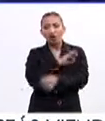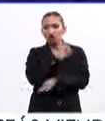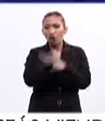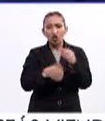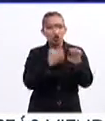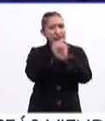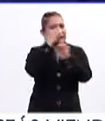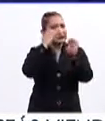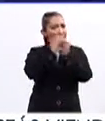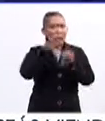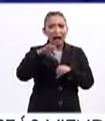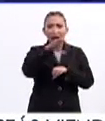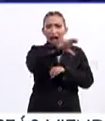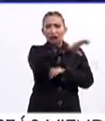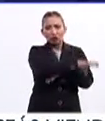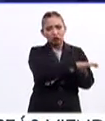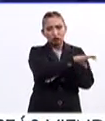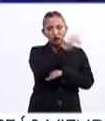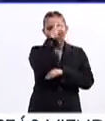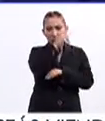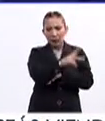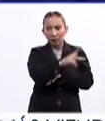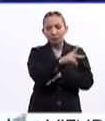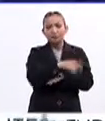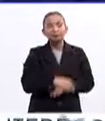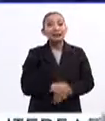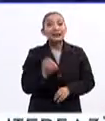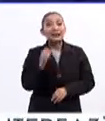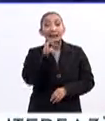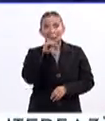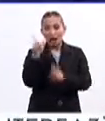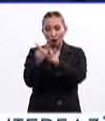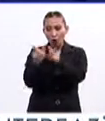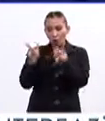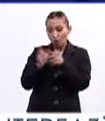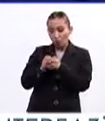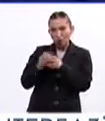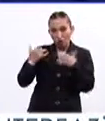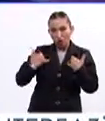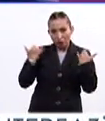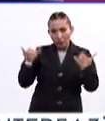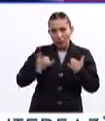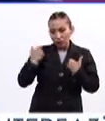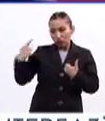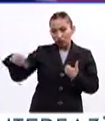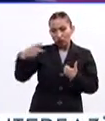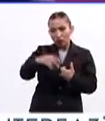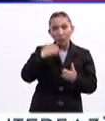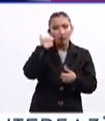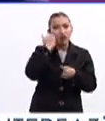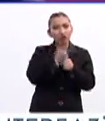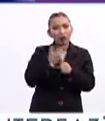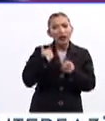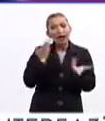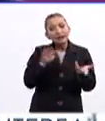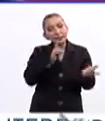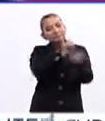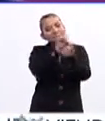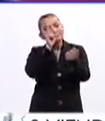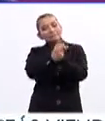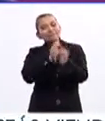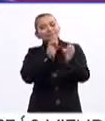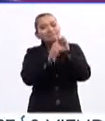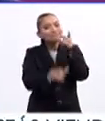las entidades federativas, y el grupo de jóvenes que voluntariamente realizaron entrevistas